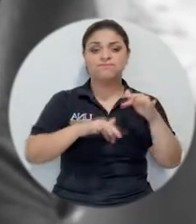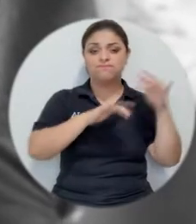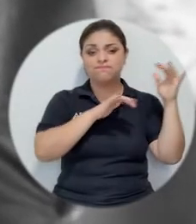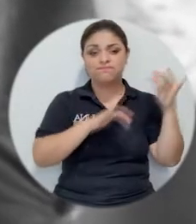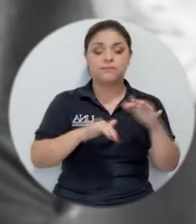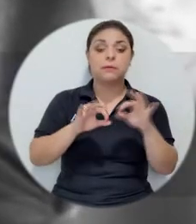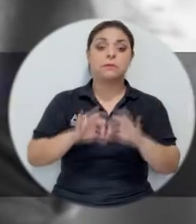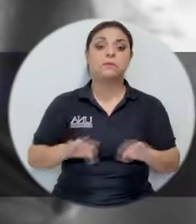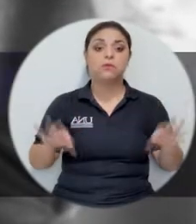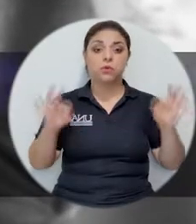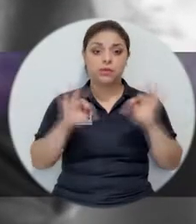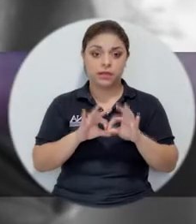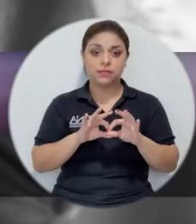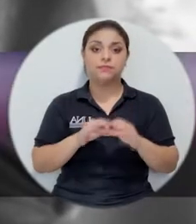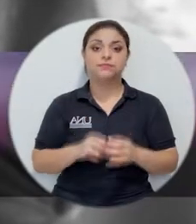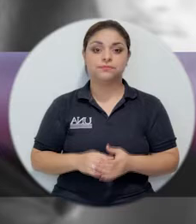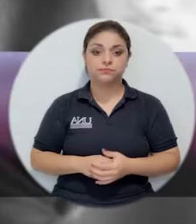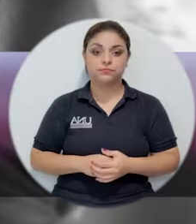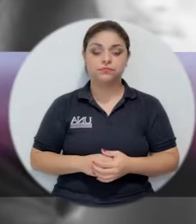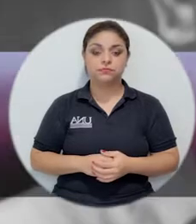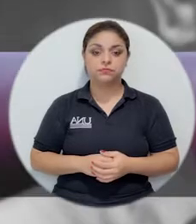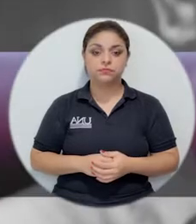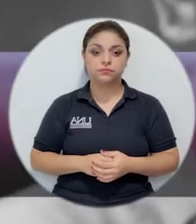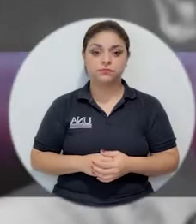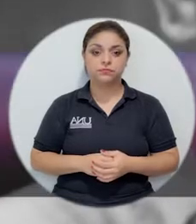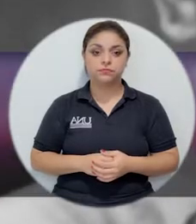una migración muy importante.